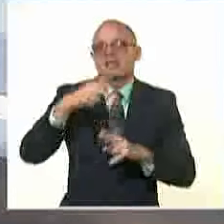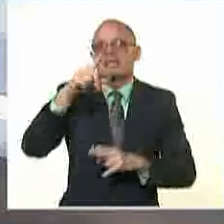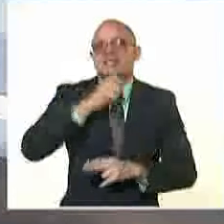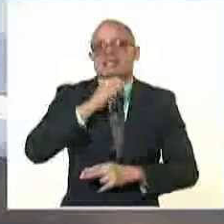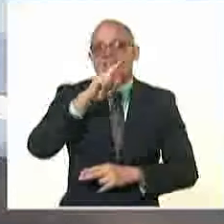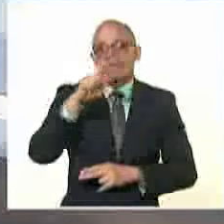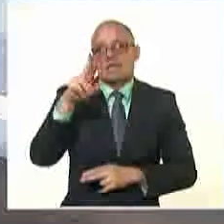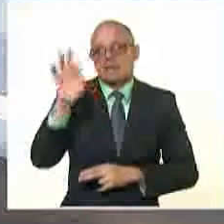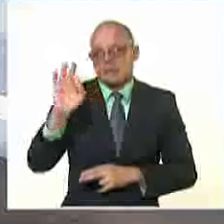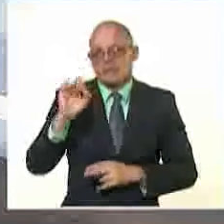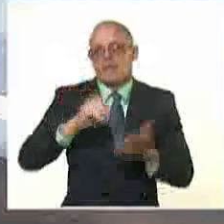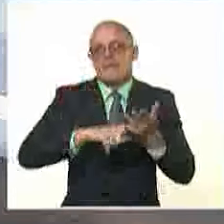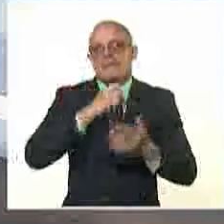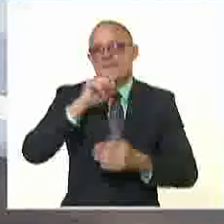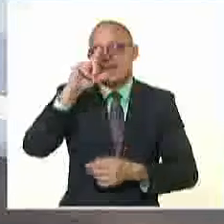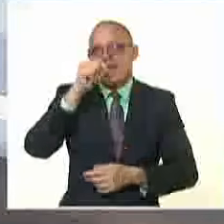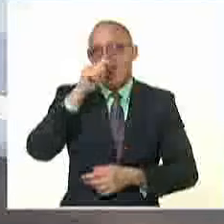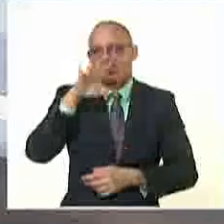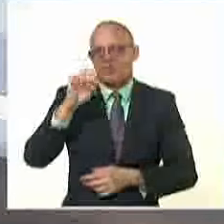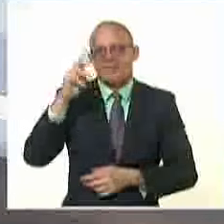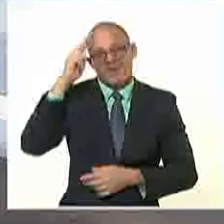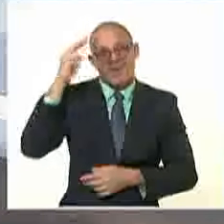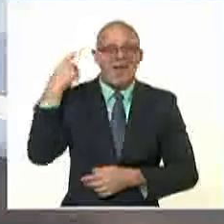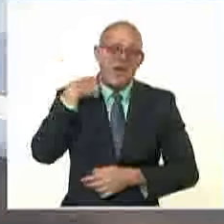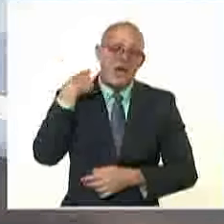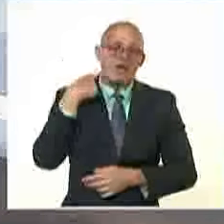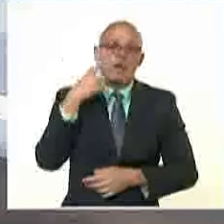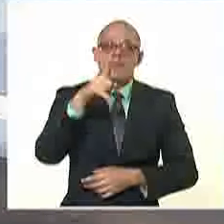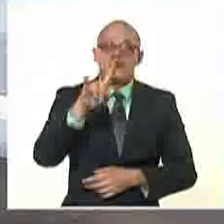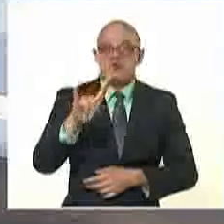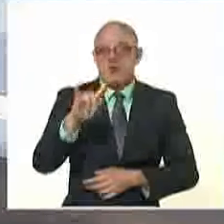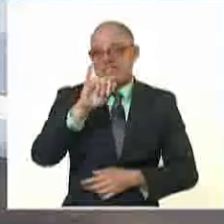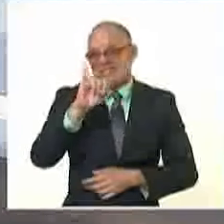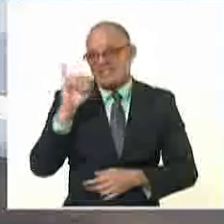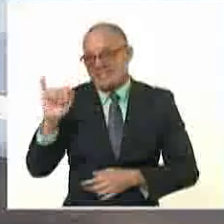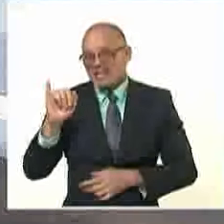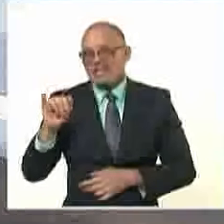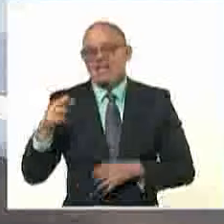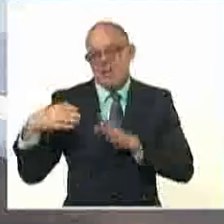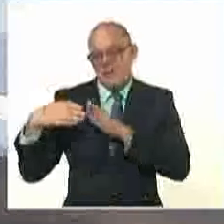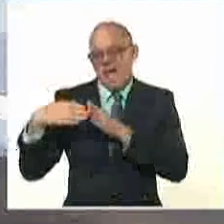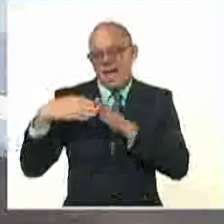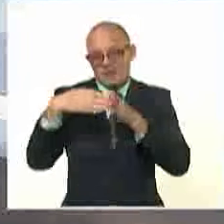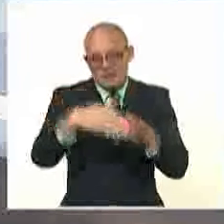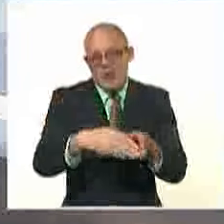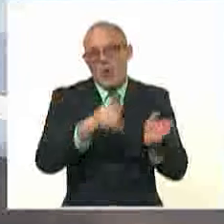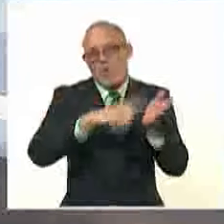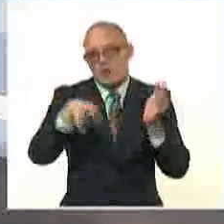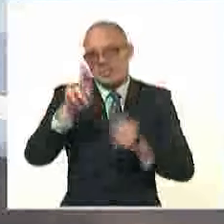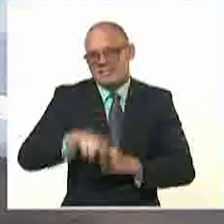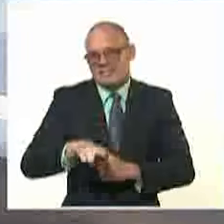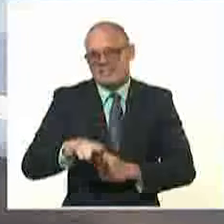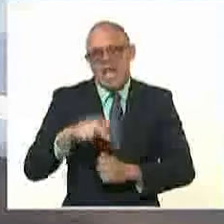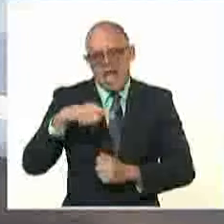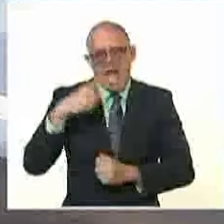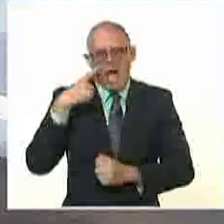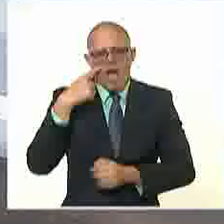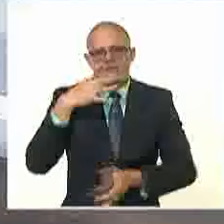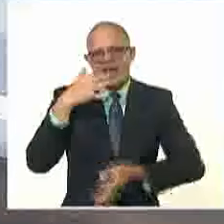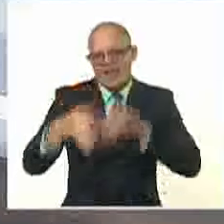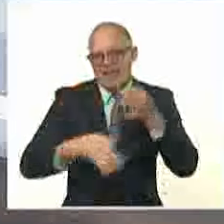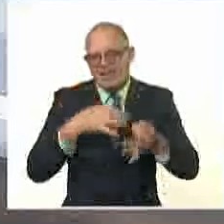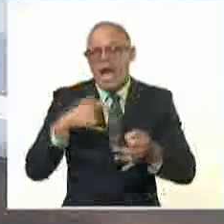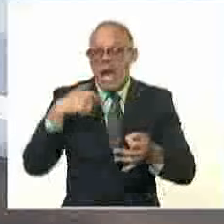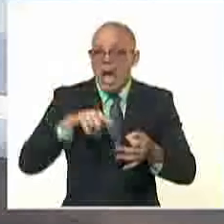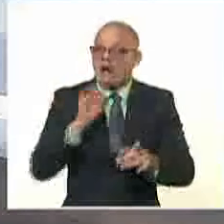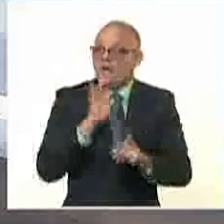Puerto Rico a la Delegación de la Dignidad en el año 1966. El colega Daniel Gotay nos presenta el capítulo número 1 de una serie de